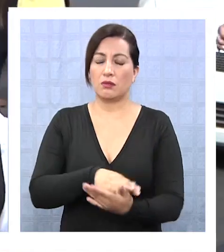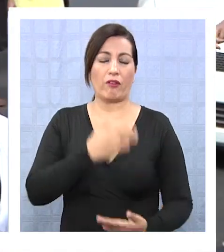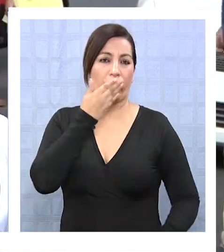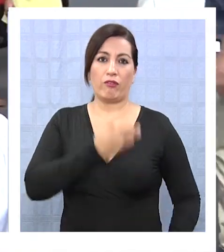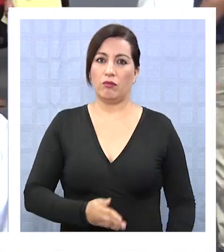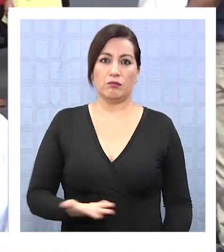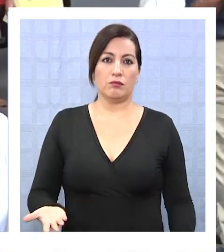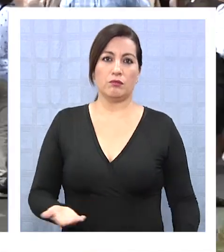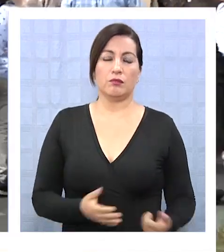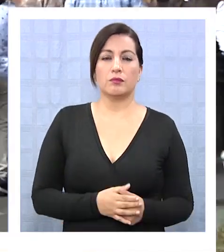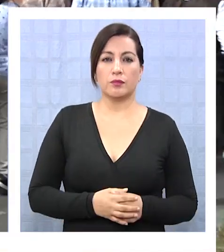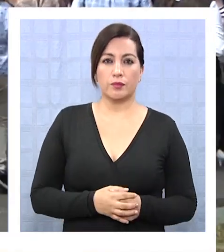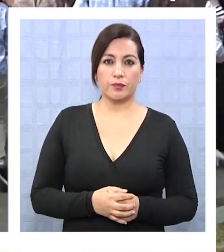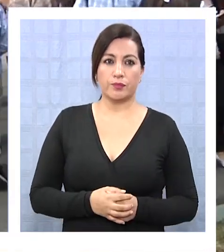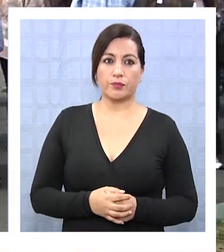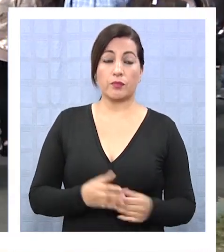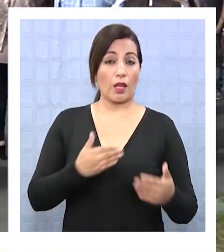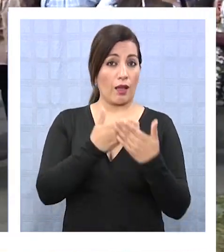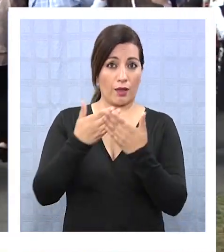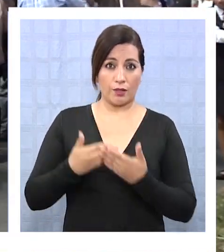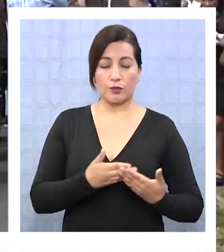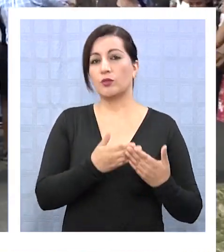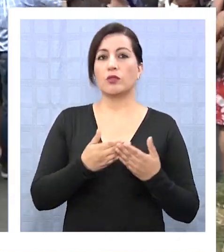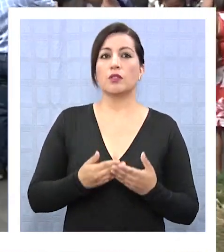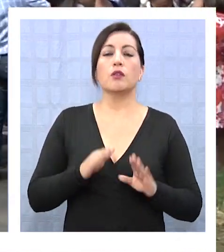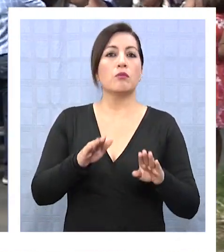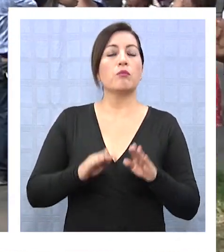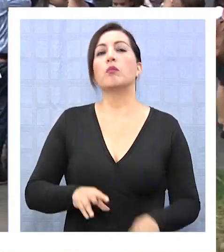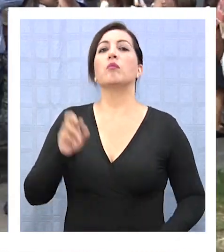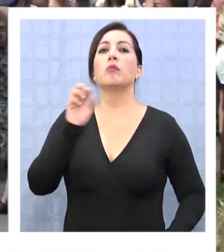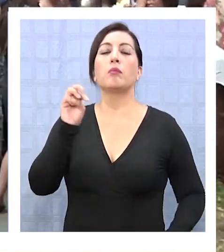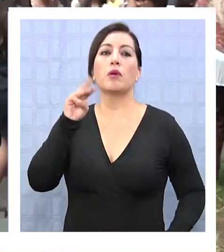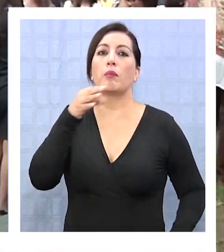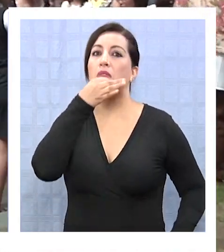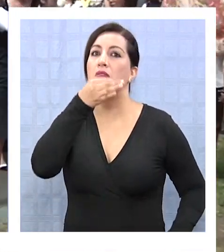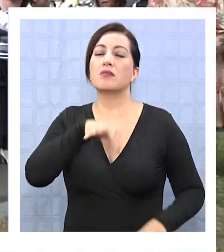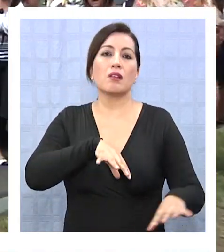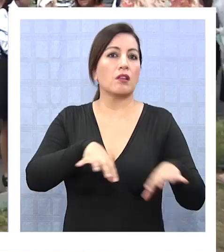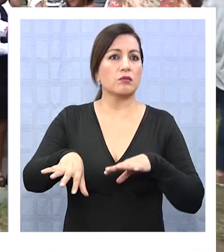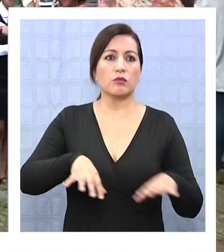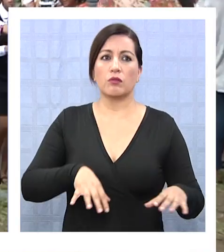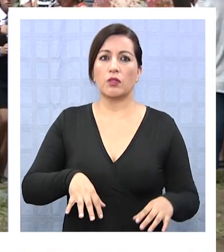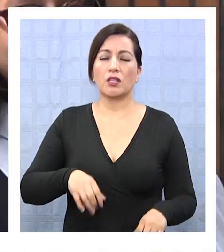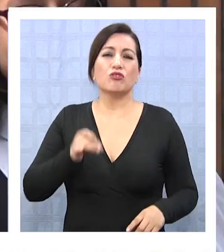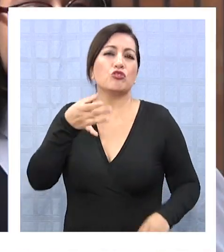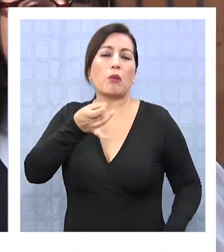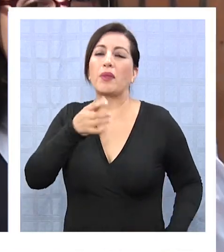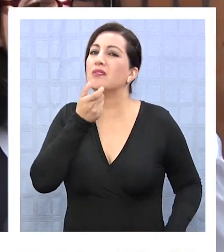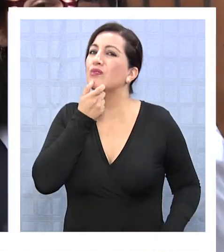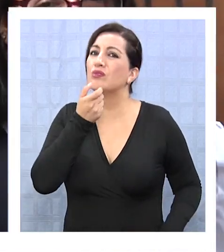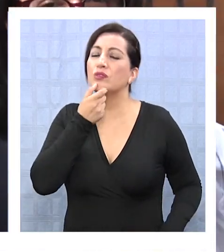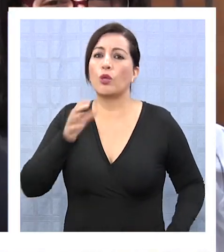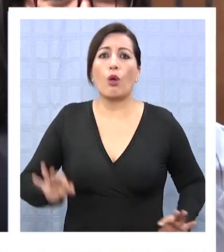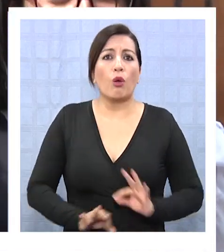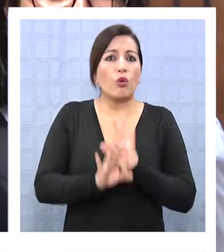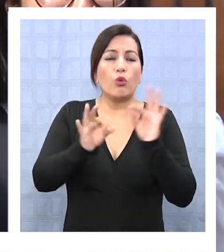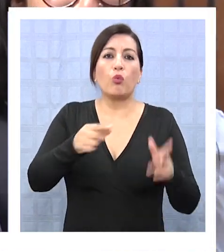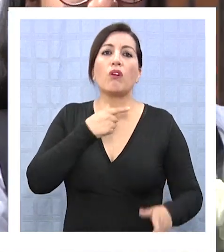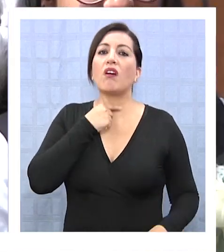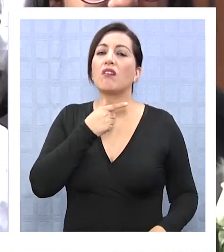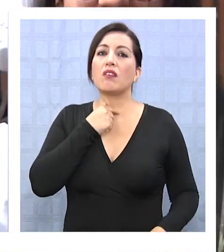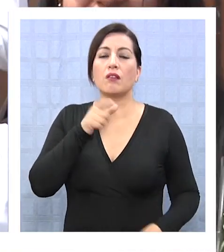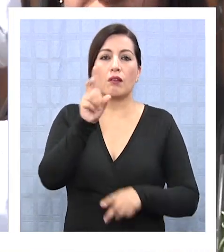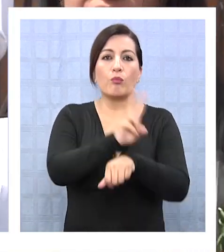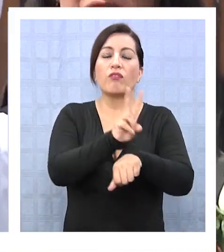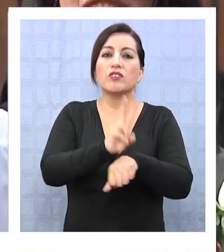muy desgastante. Las alumnas, como los apoderados, sostienen que la actividad fue tan solo una humorada, que nunca hubo intención